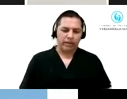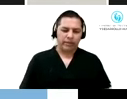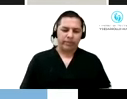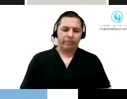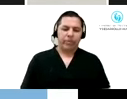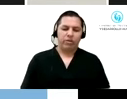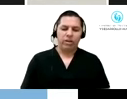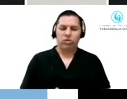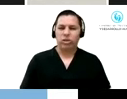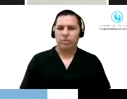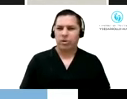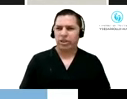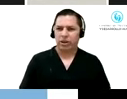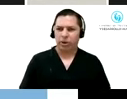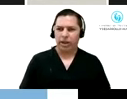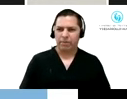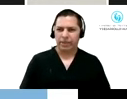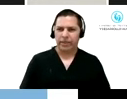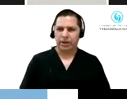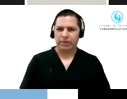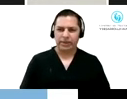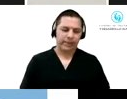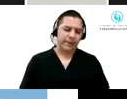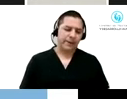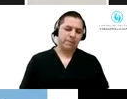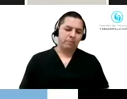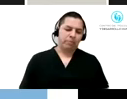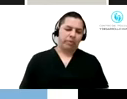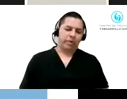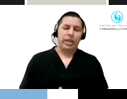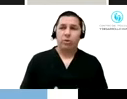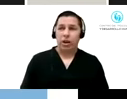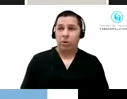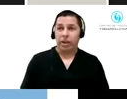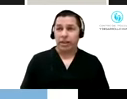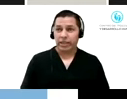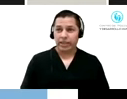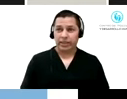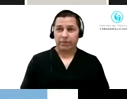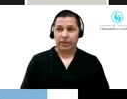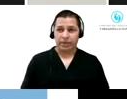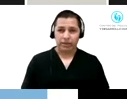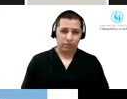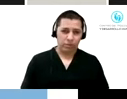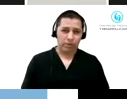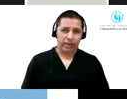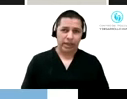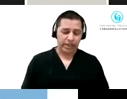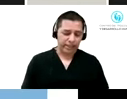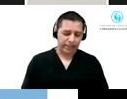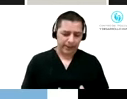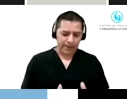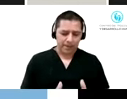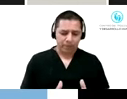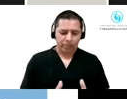juegan? ¿Cuáles son los deportes que juegan principalmente? y cuáles juegan las niñas también. Podemos plantear ahí en